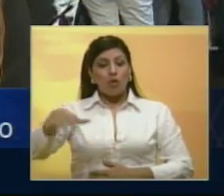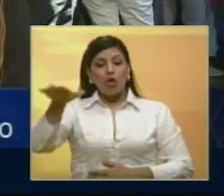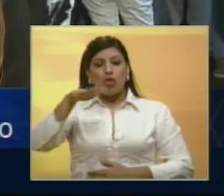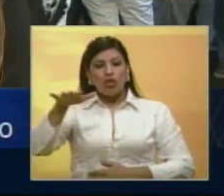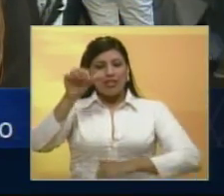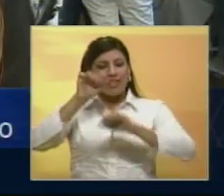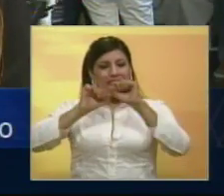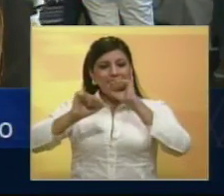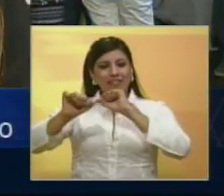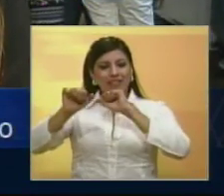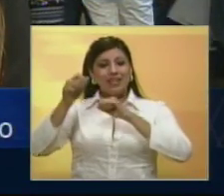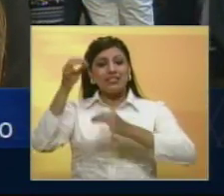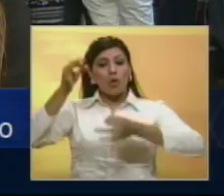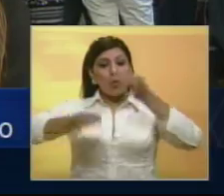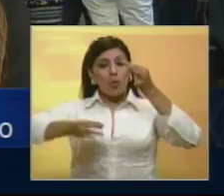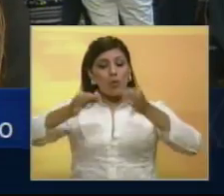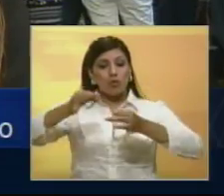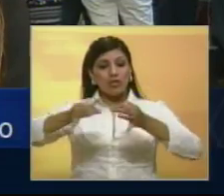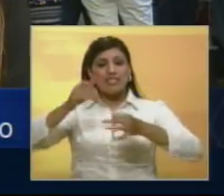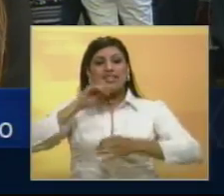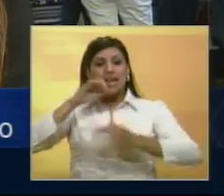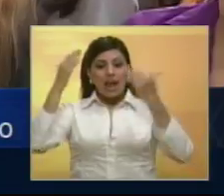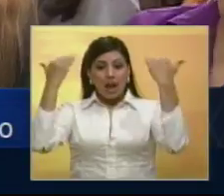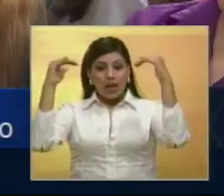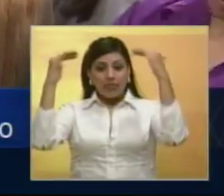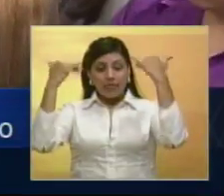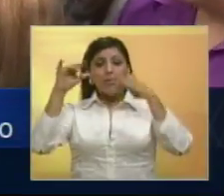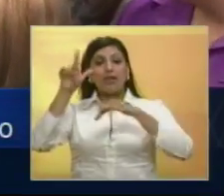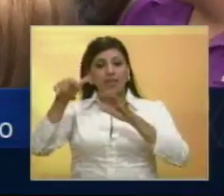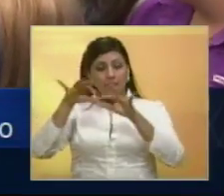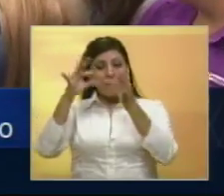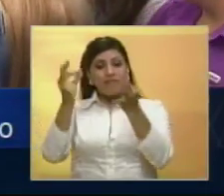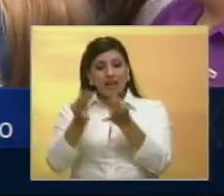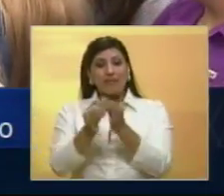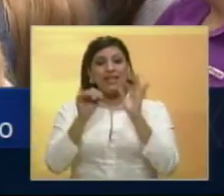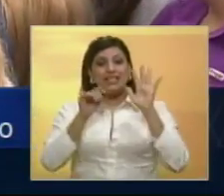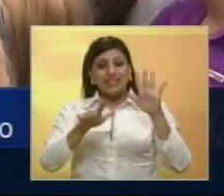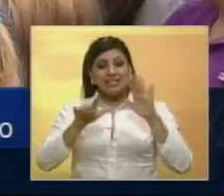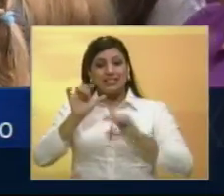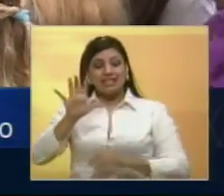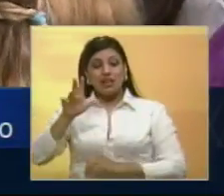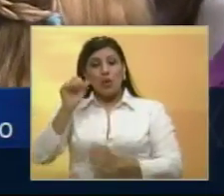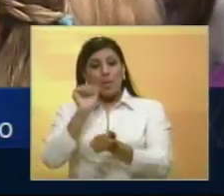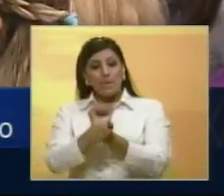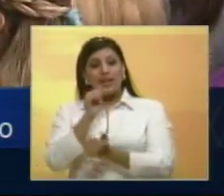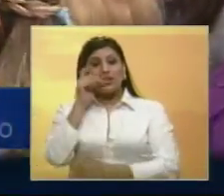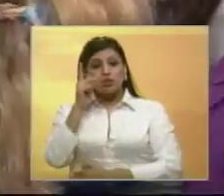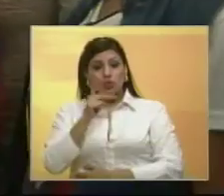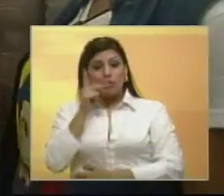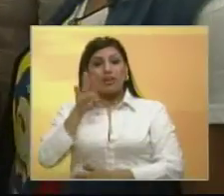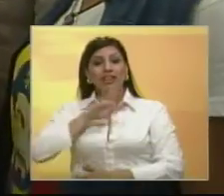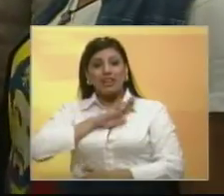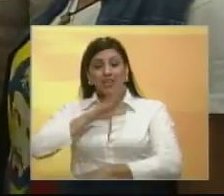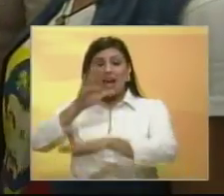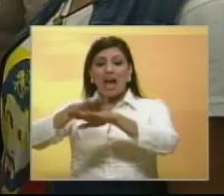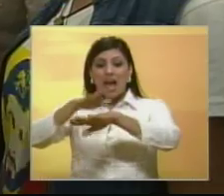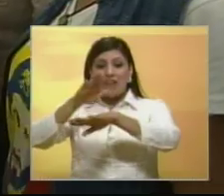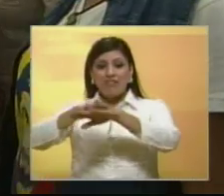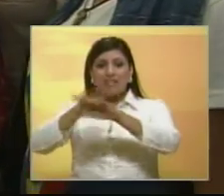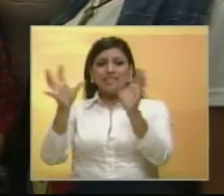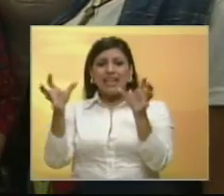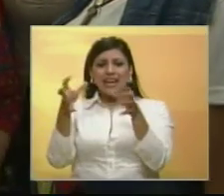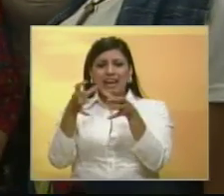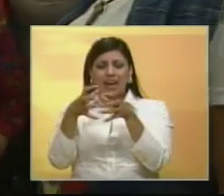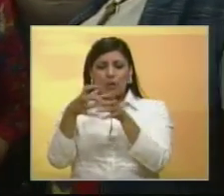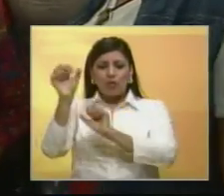la defensa del caso judicial Antonio Ledesma y familiares de 75 presos políticos se encuentran solicitando una